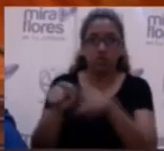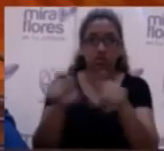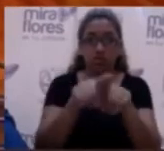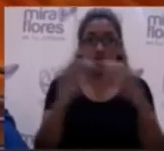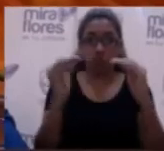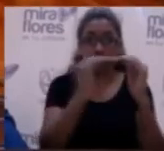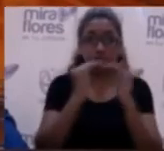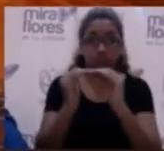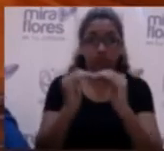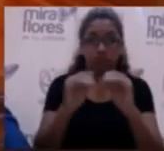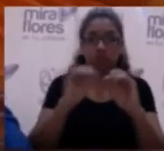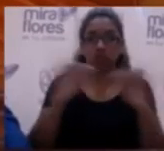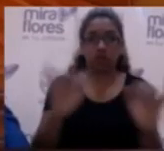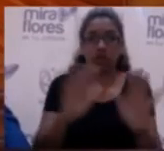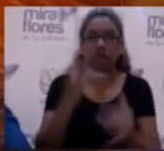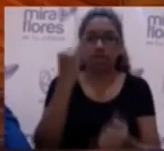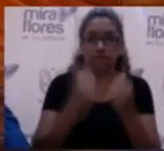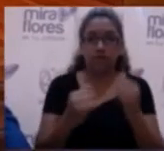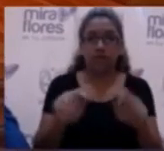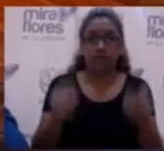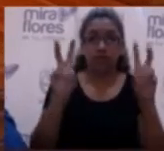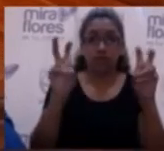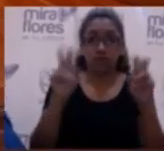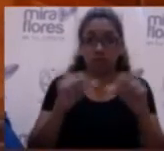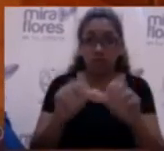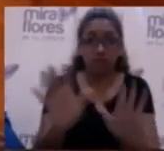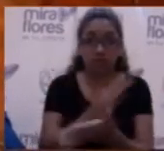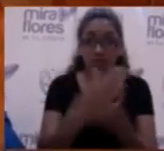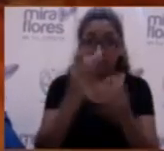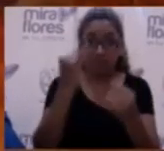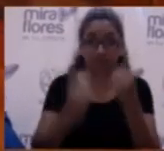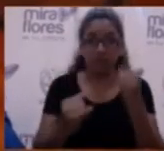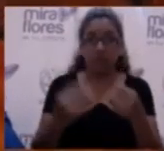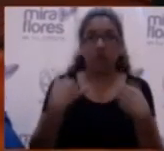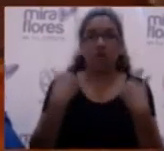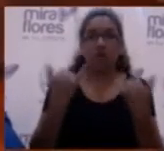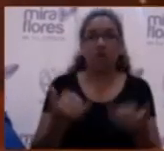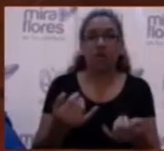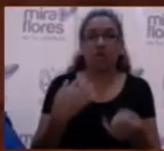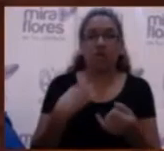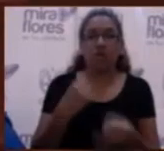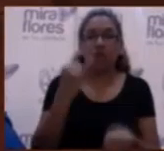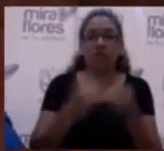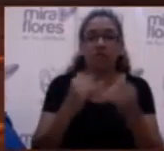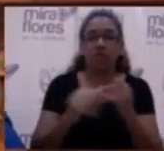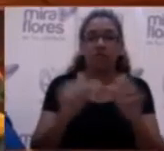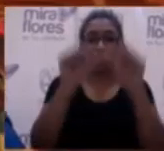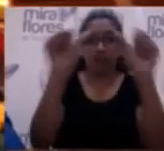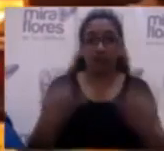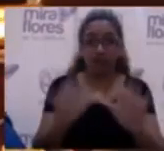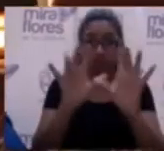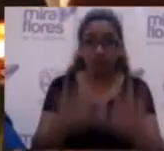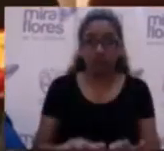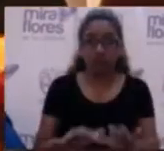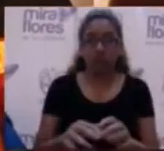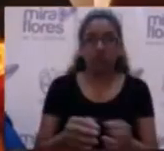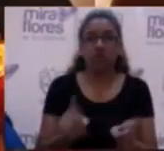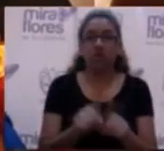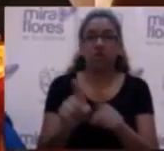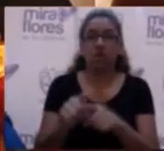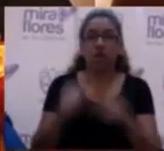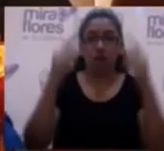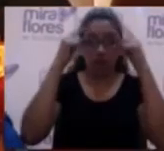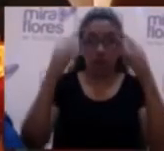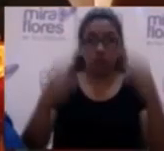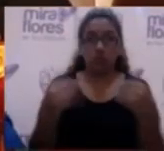votos. Ahora sí, no tenemos más temas que tratar. Voy a pedir la exoneración de aprobación del acta para la ejecución inmediata